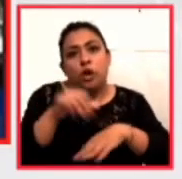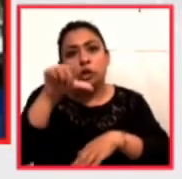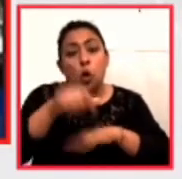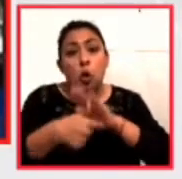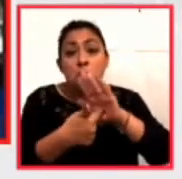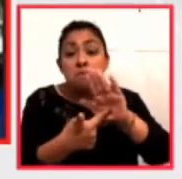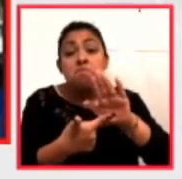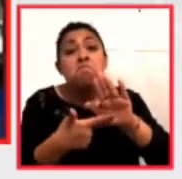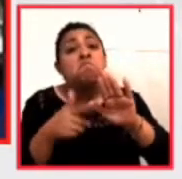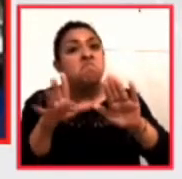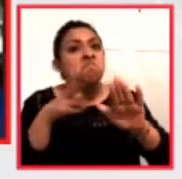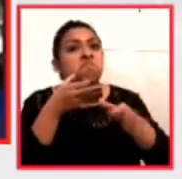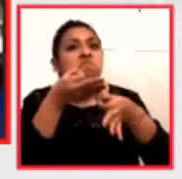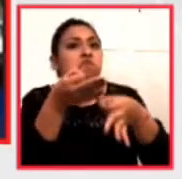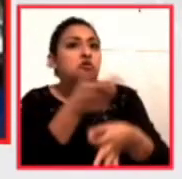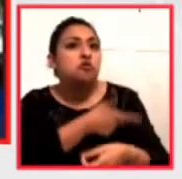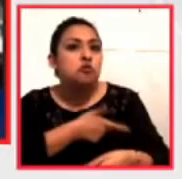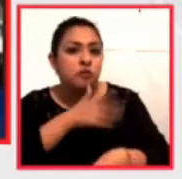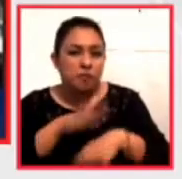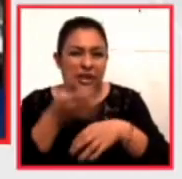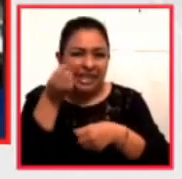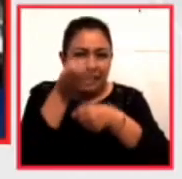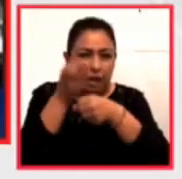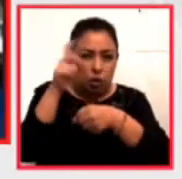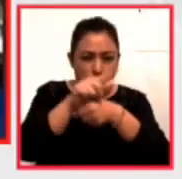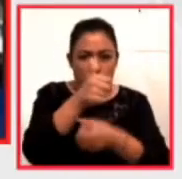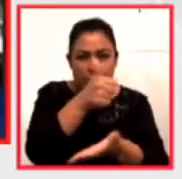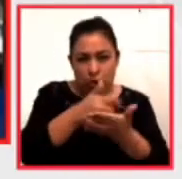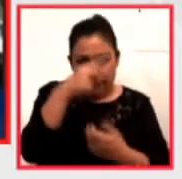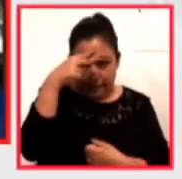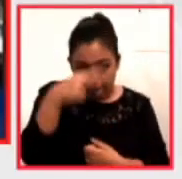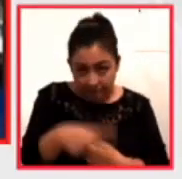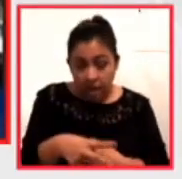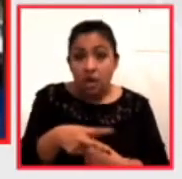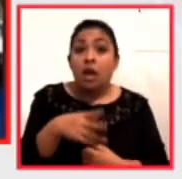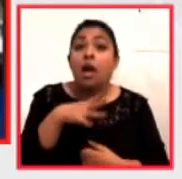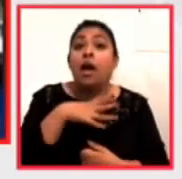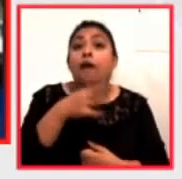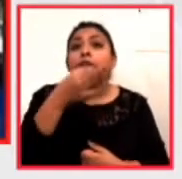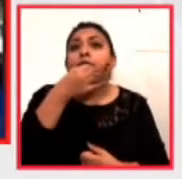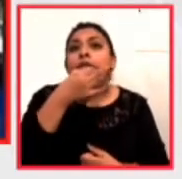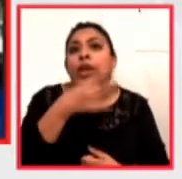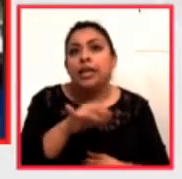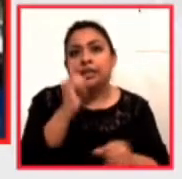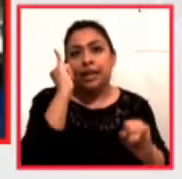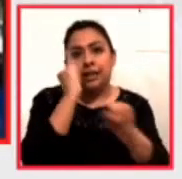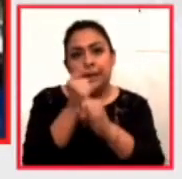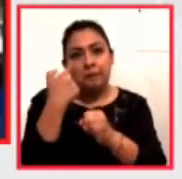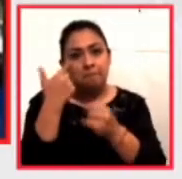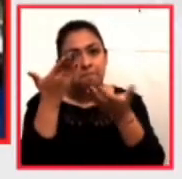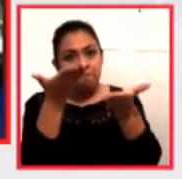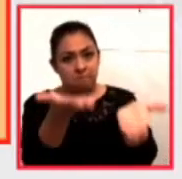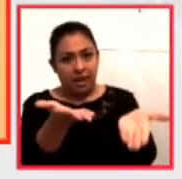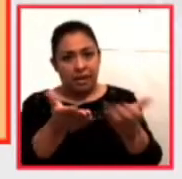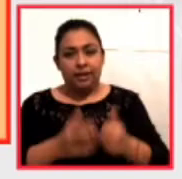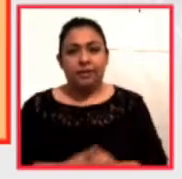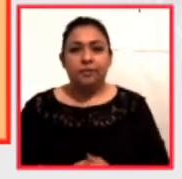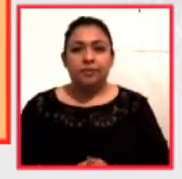muy atractiva, porque la Secretaría de Cultura de la Ciudad de México tendrá un festejo virtual. Veamos de qué se trata.